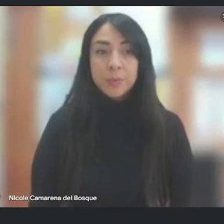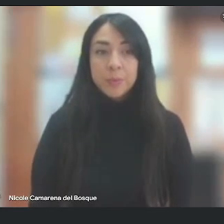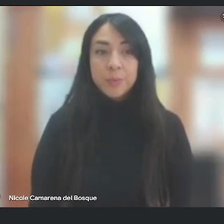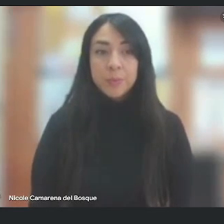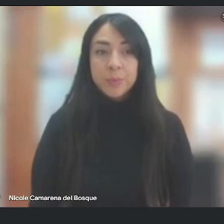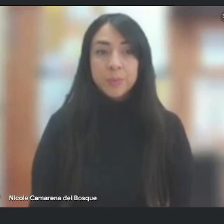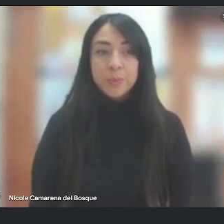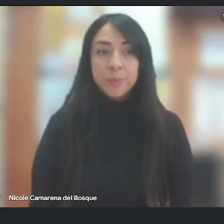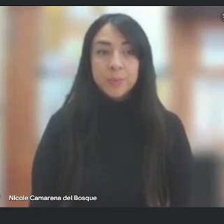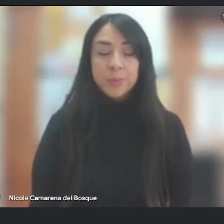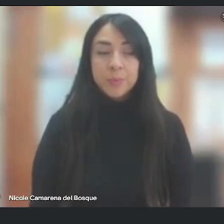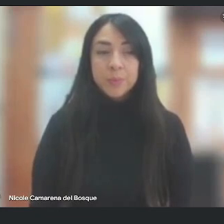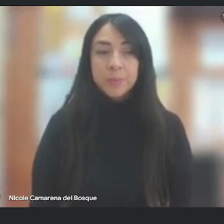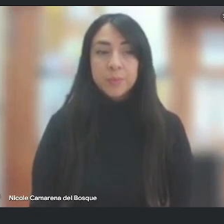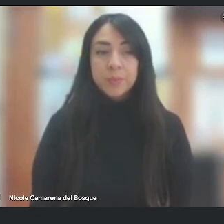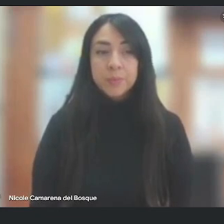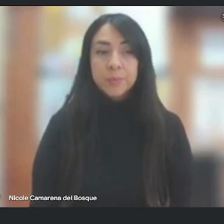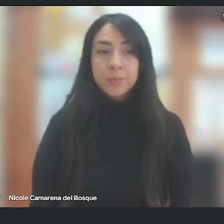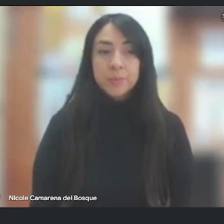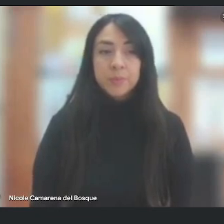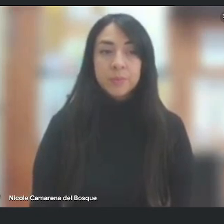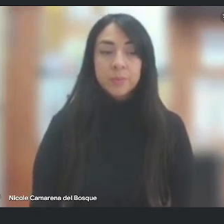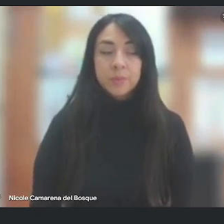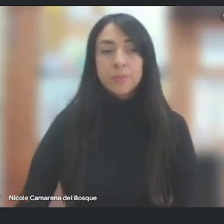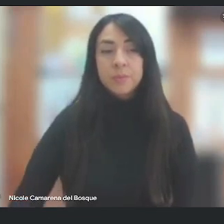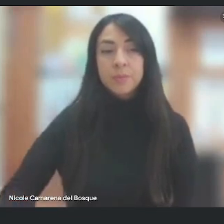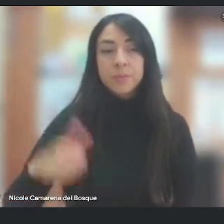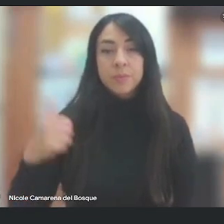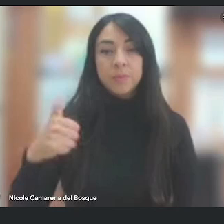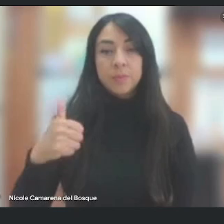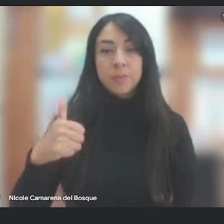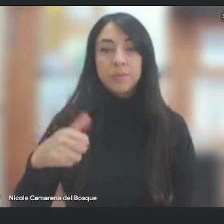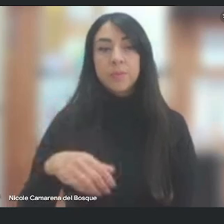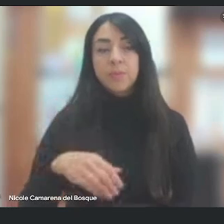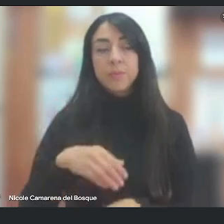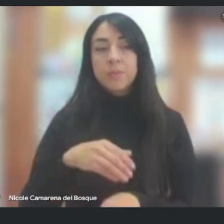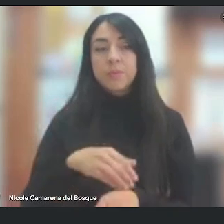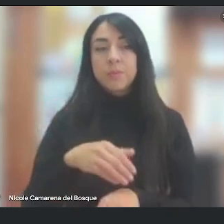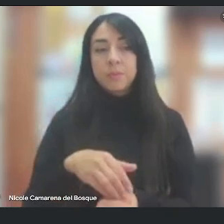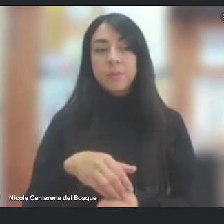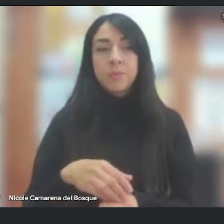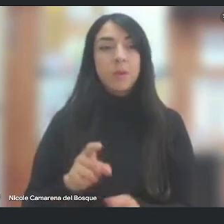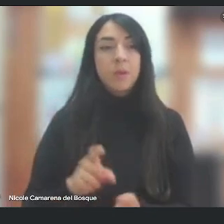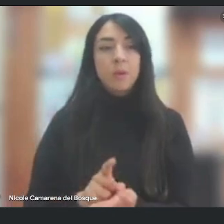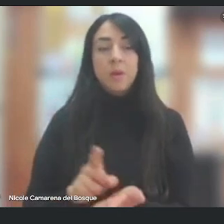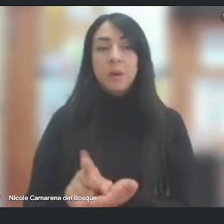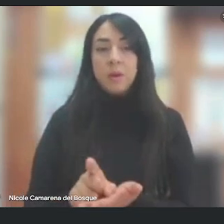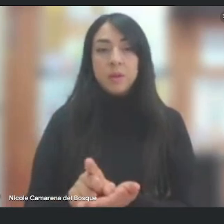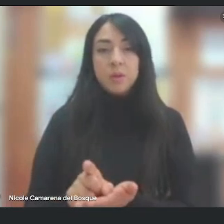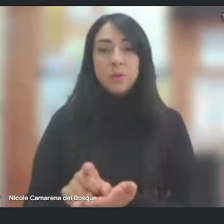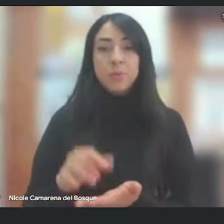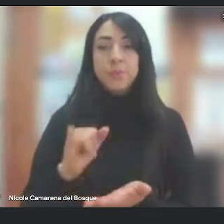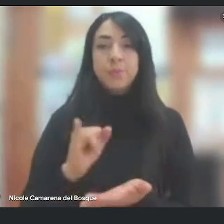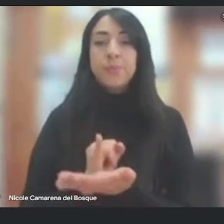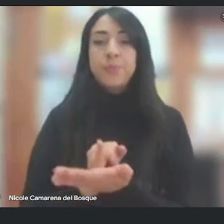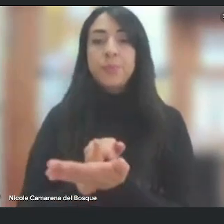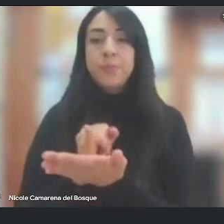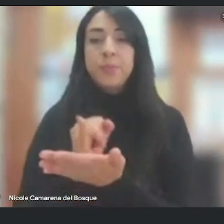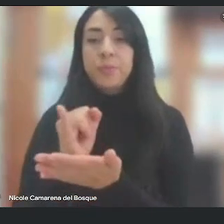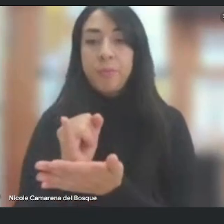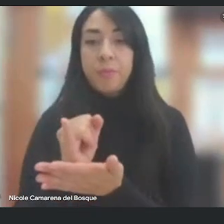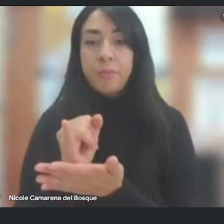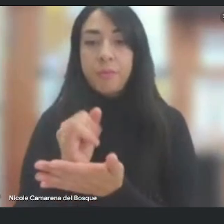El número 11 es el derecho a decidir de manera libre, responsable e informada sobre el ejercicio